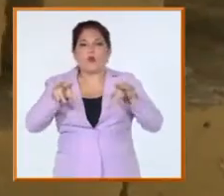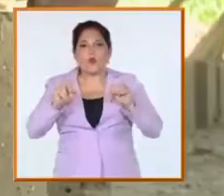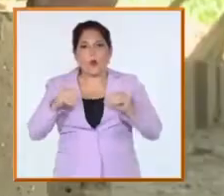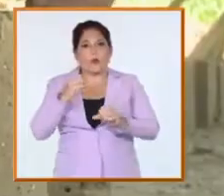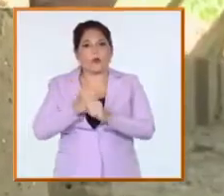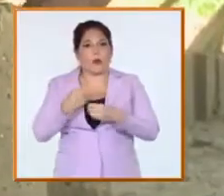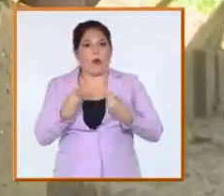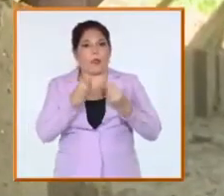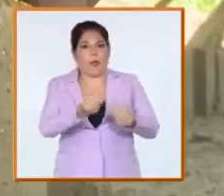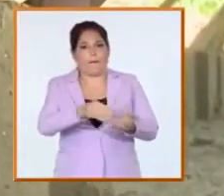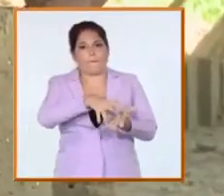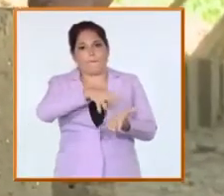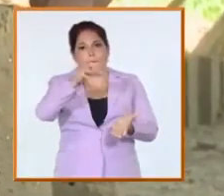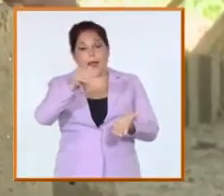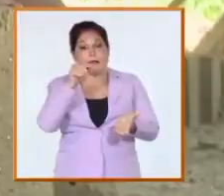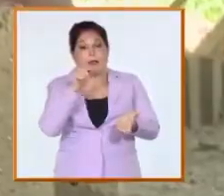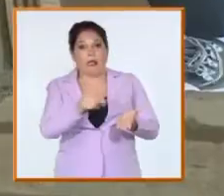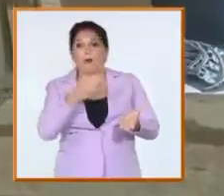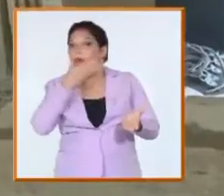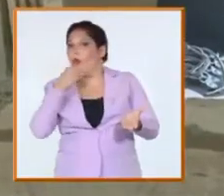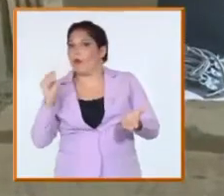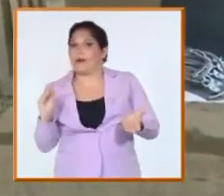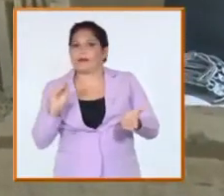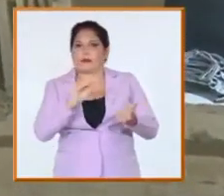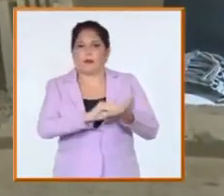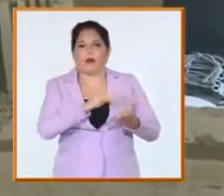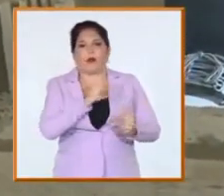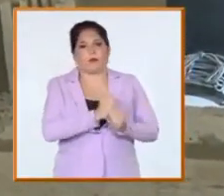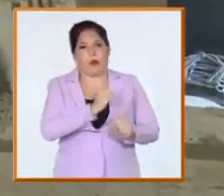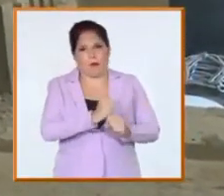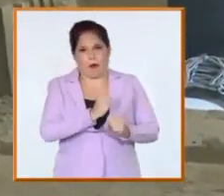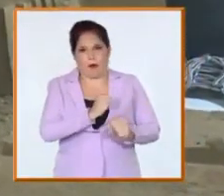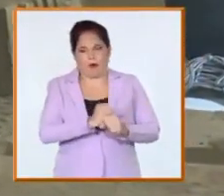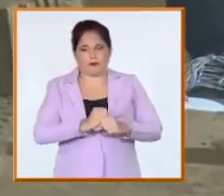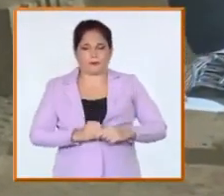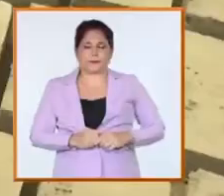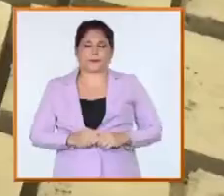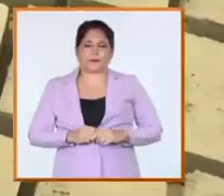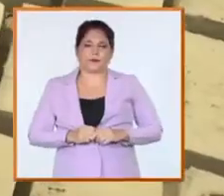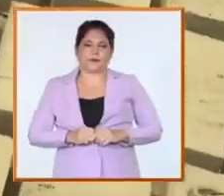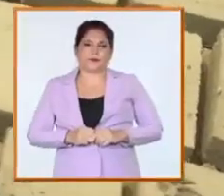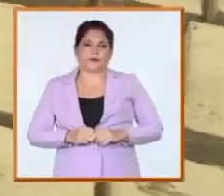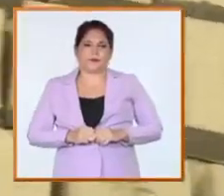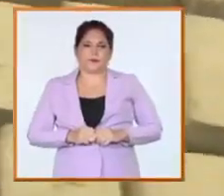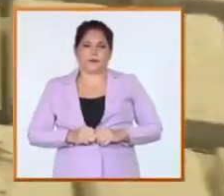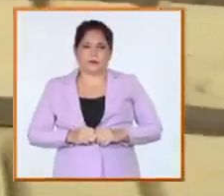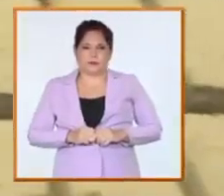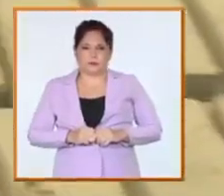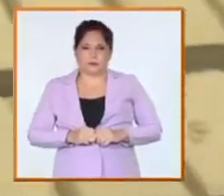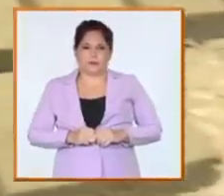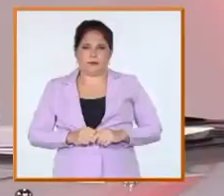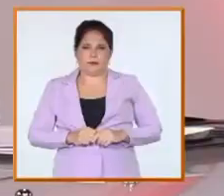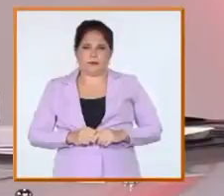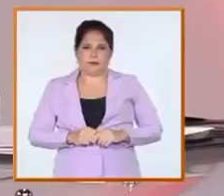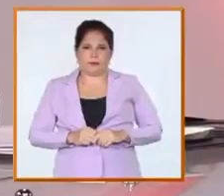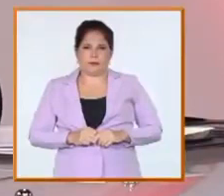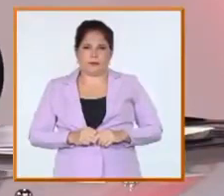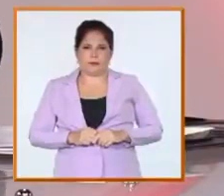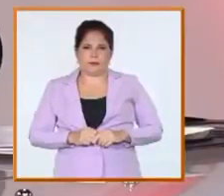empleos donde encuentran oportunidades jóvenes y mujeres uris salvat mariño canal cubano de